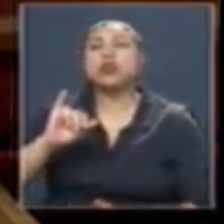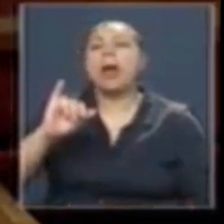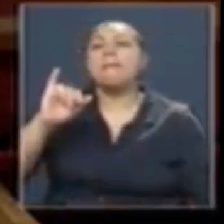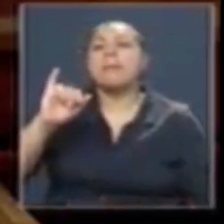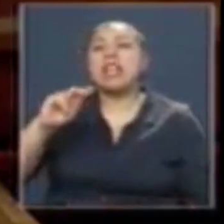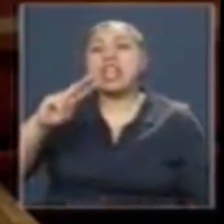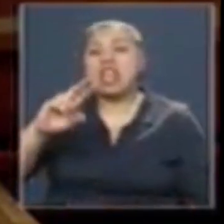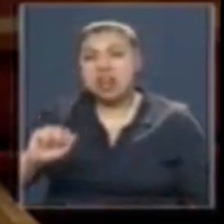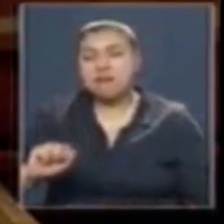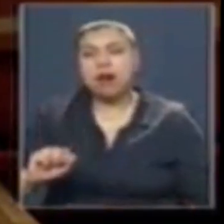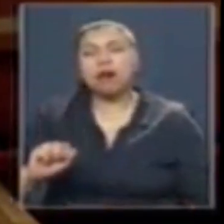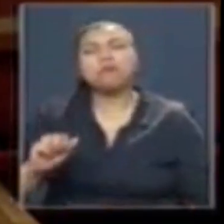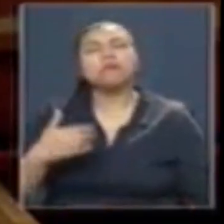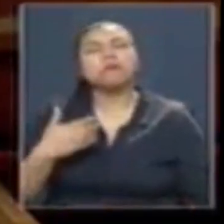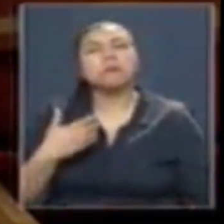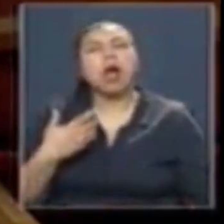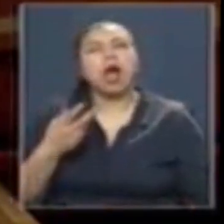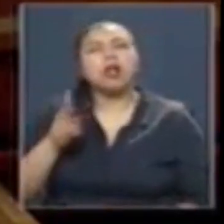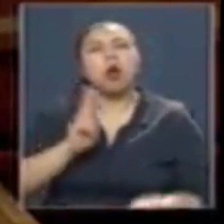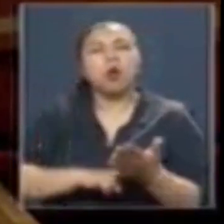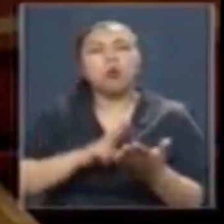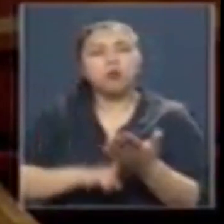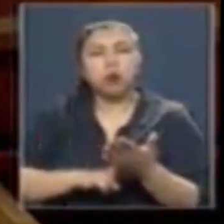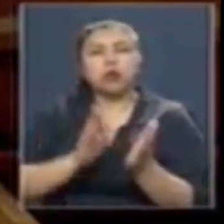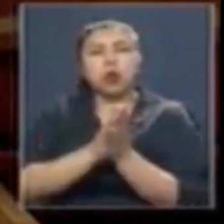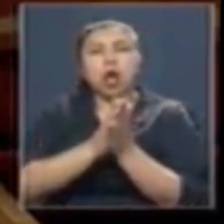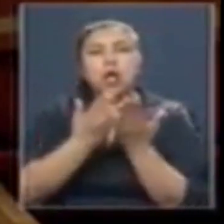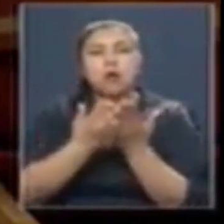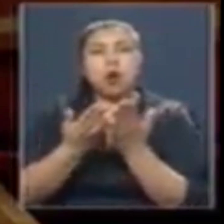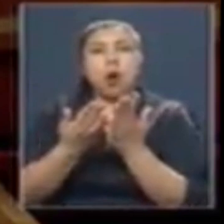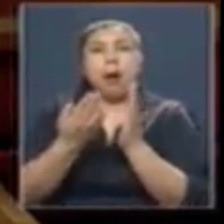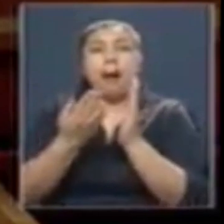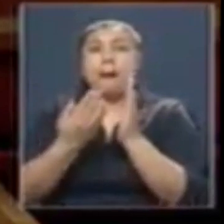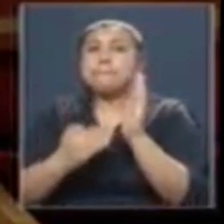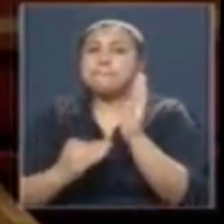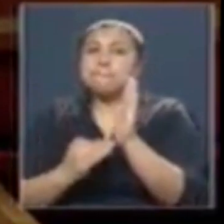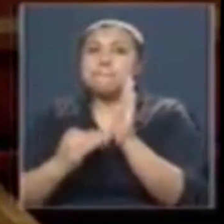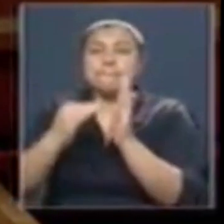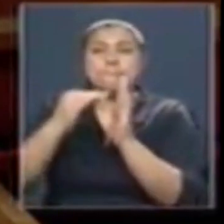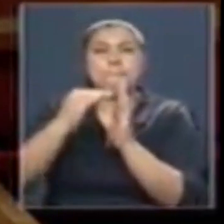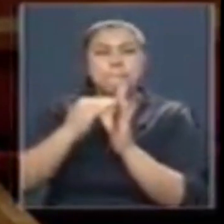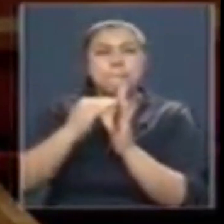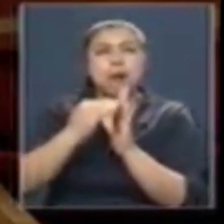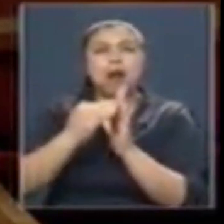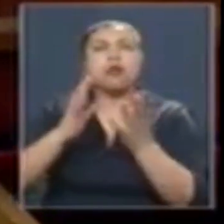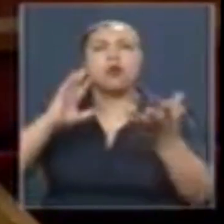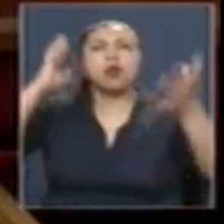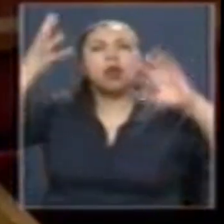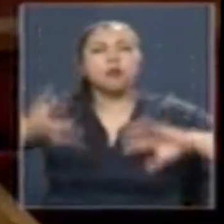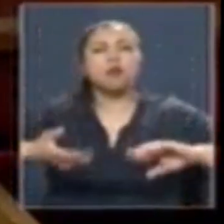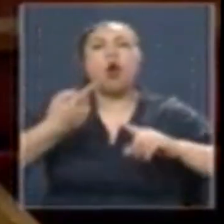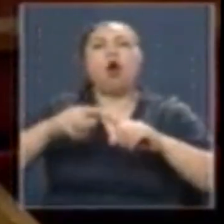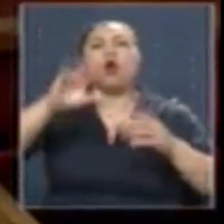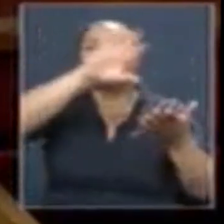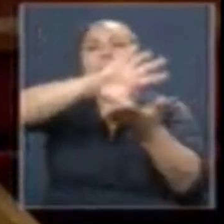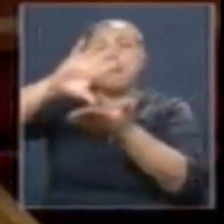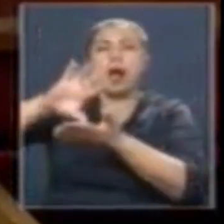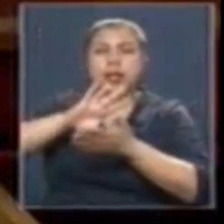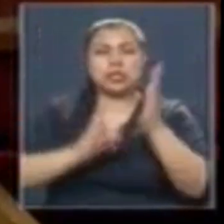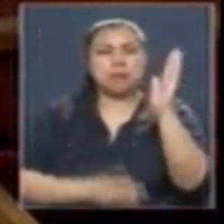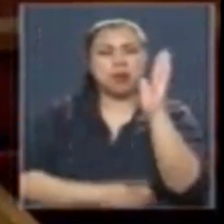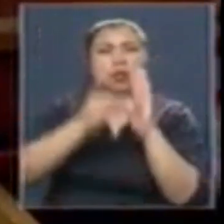todavía, tenemos uno de los impuestos al libro más altos del mundo. Gran parte de los países desarrollados tienen impuestos en